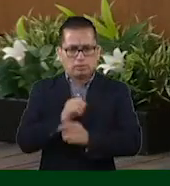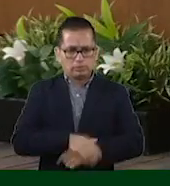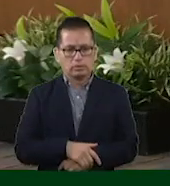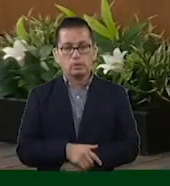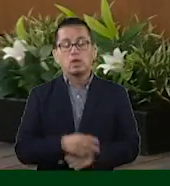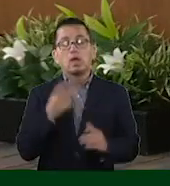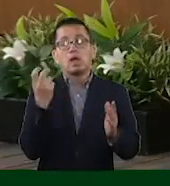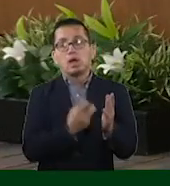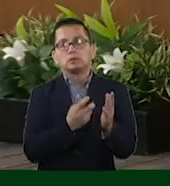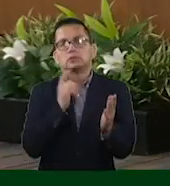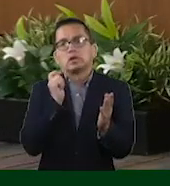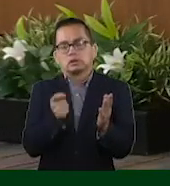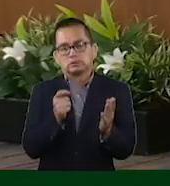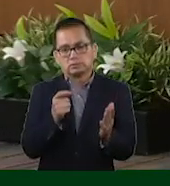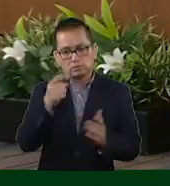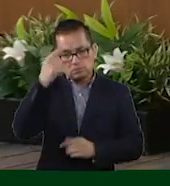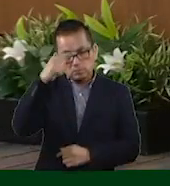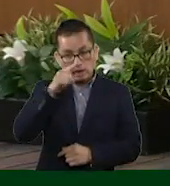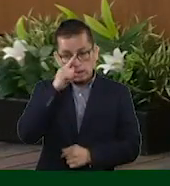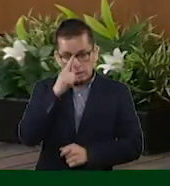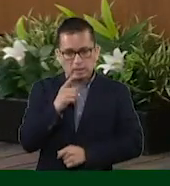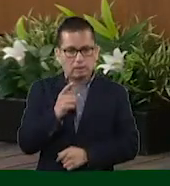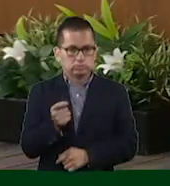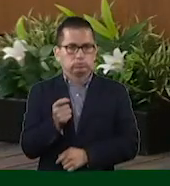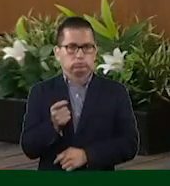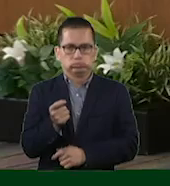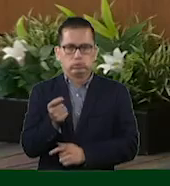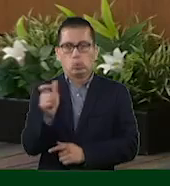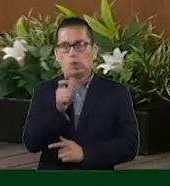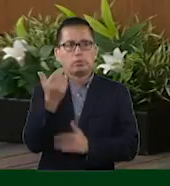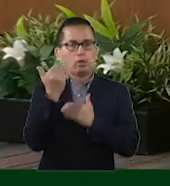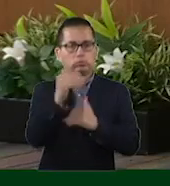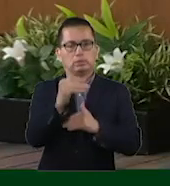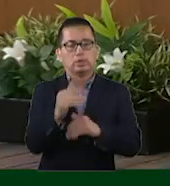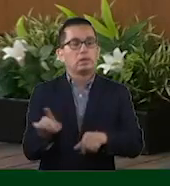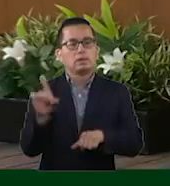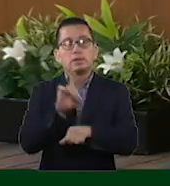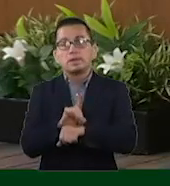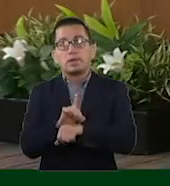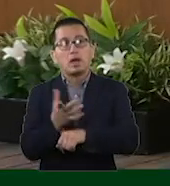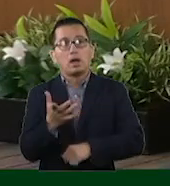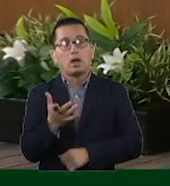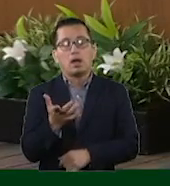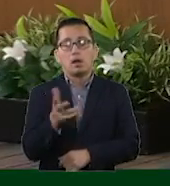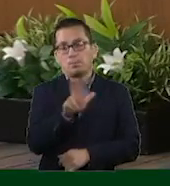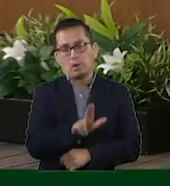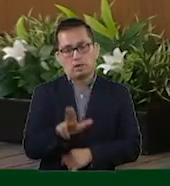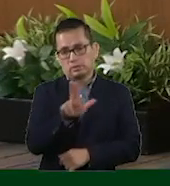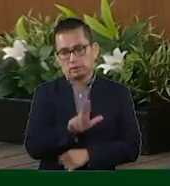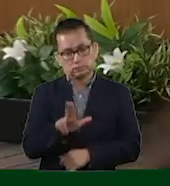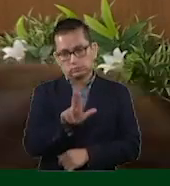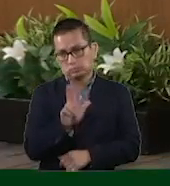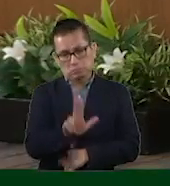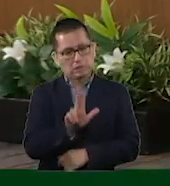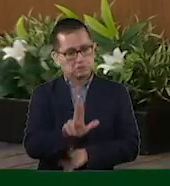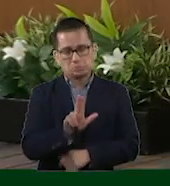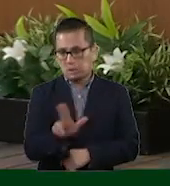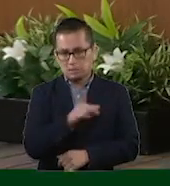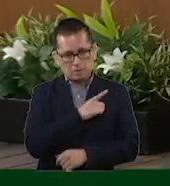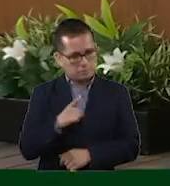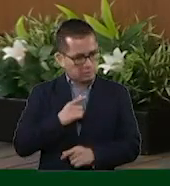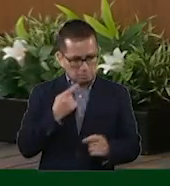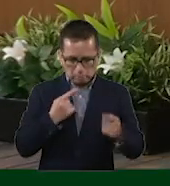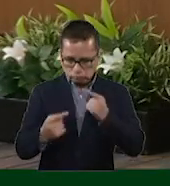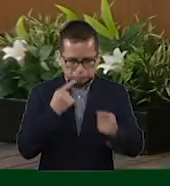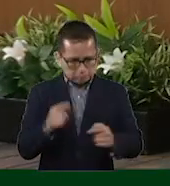pondría como plazo vamos a decir fatal el día martes para para poder terminar la